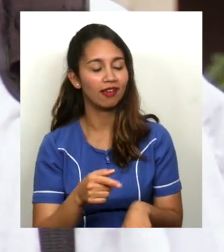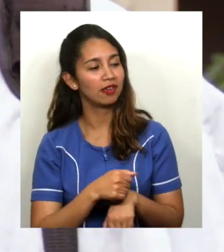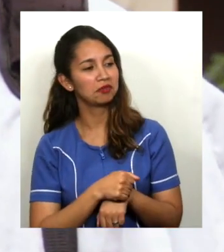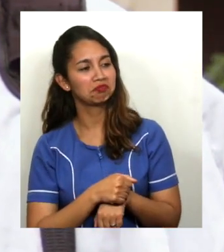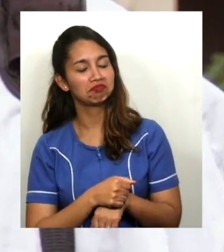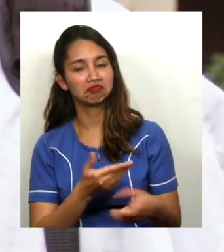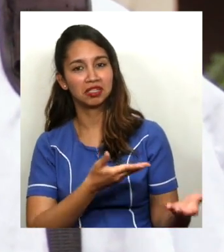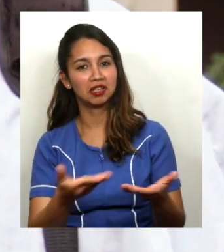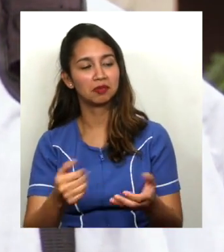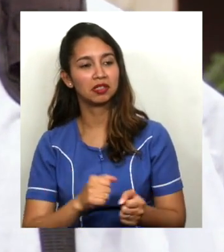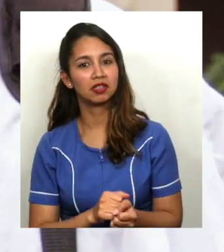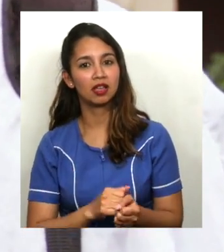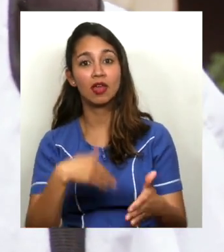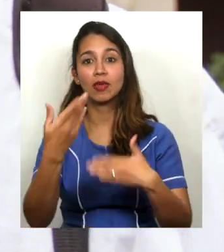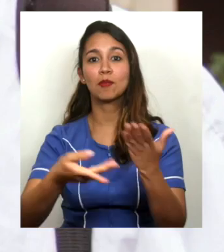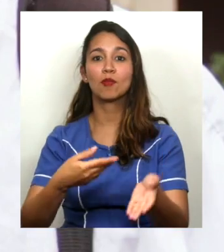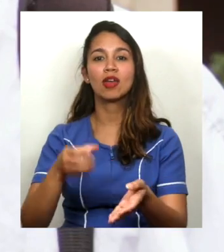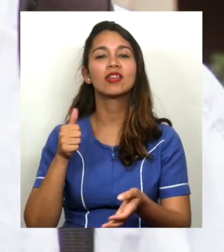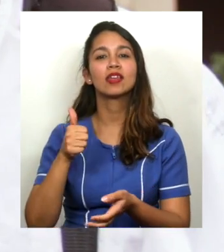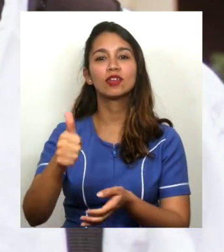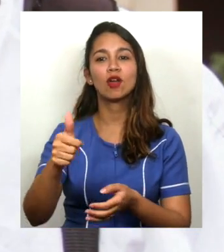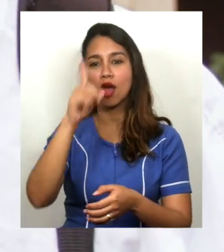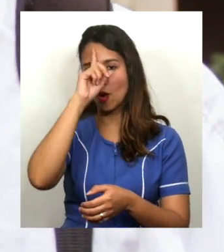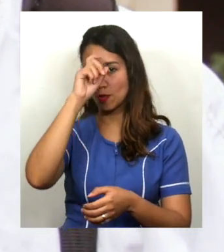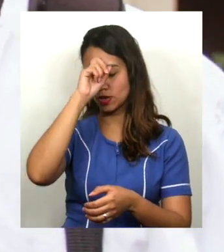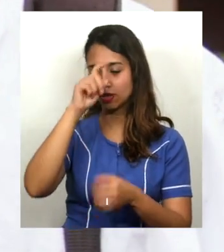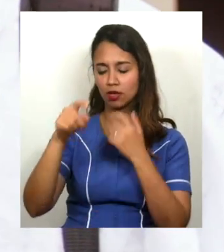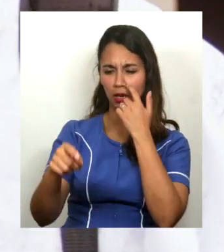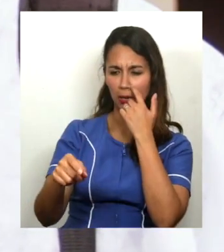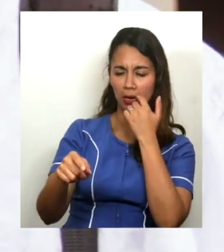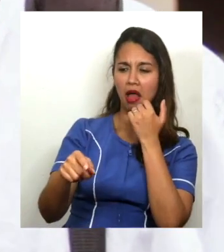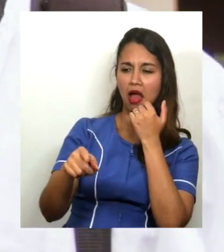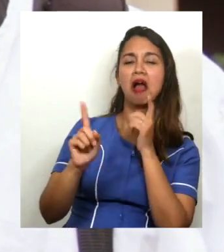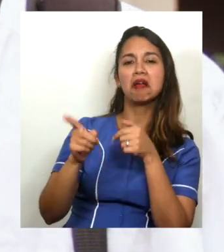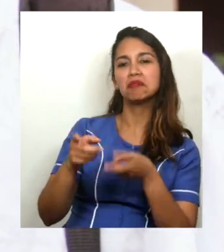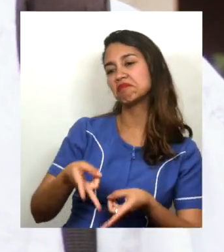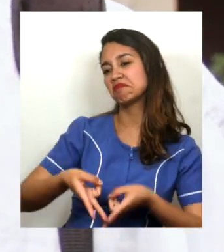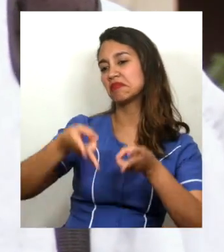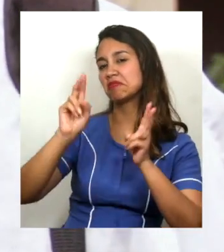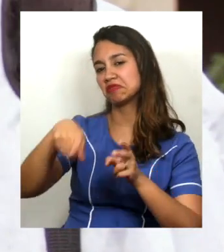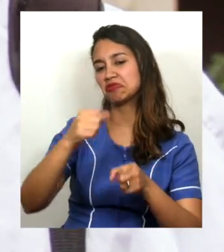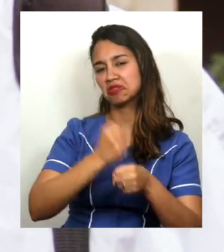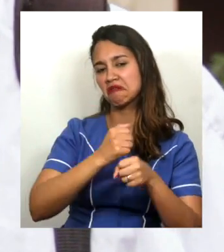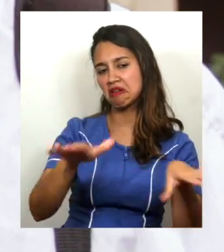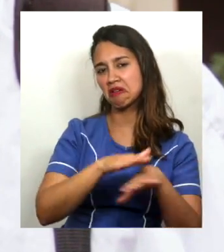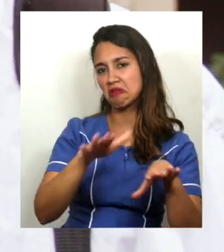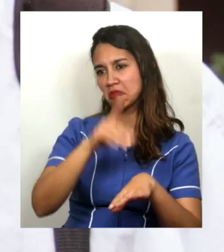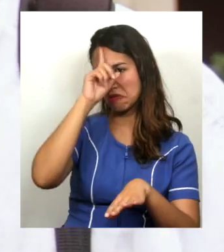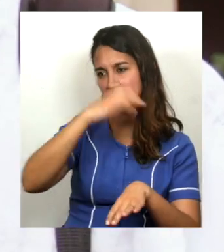era el primer paso que di. Luego, una entrevista con la directora del hospital, donde ella me dio el permiso